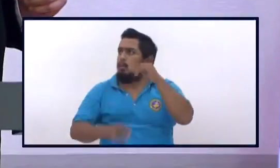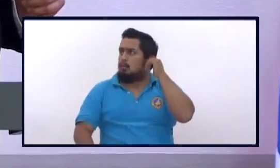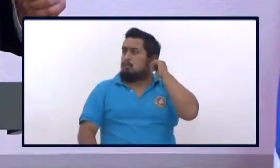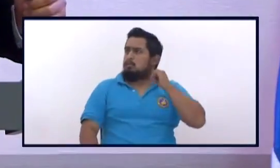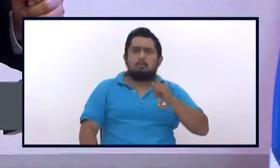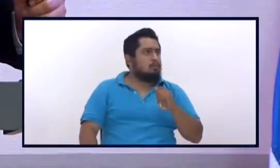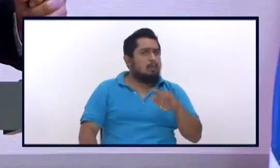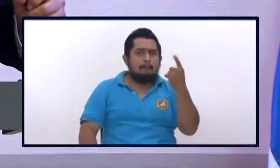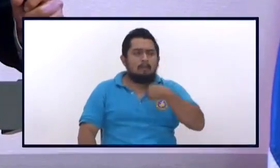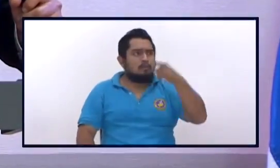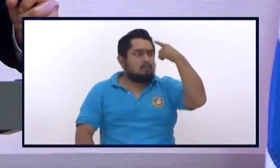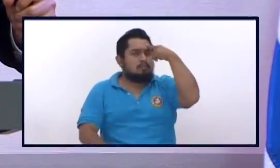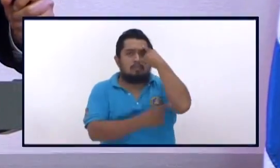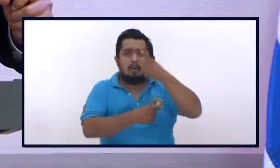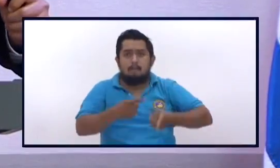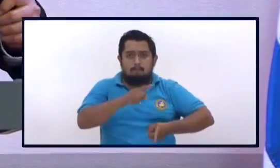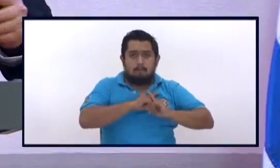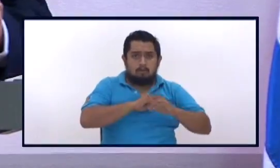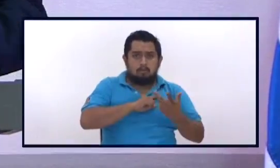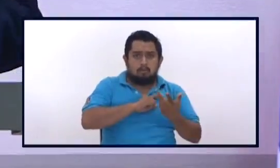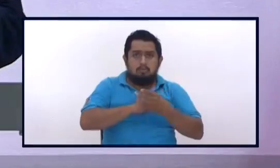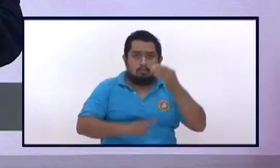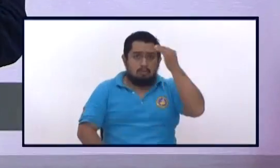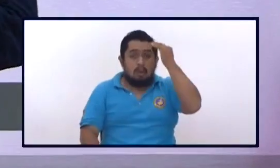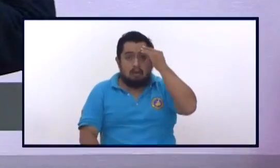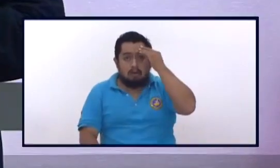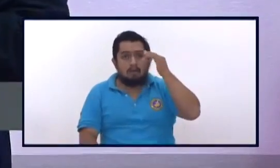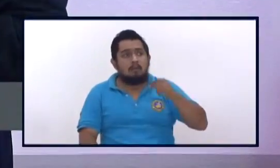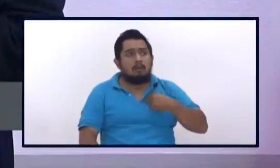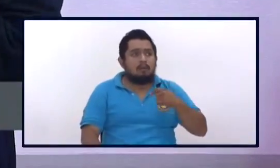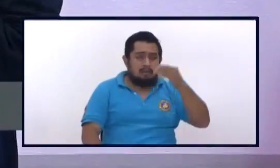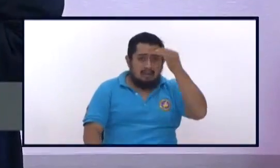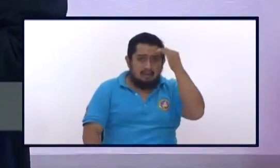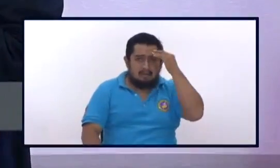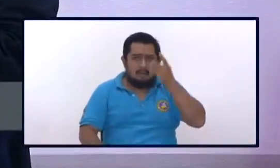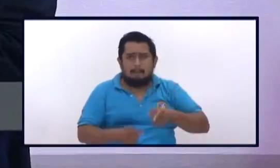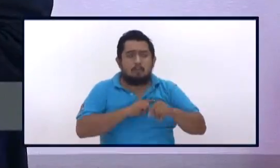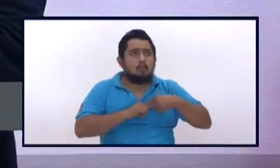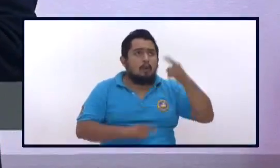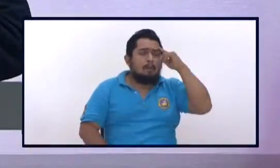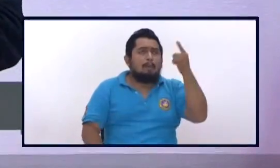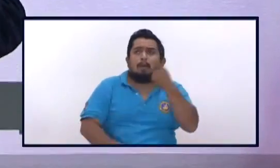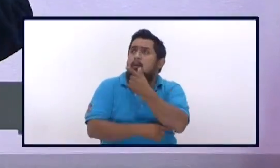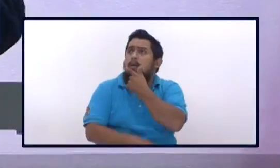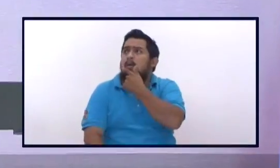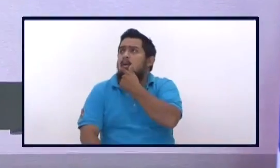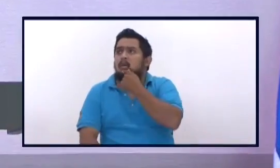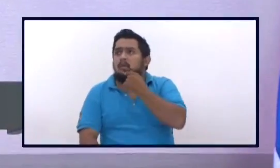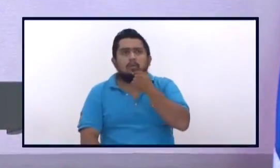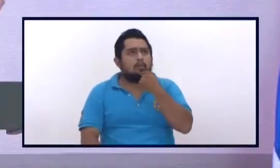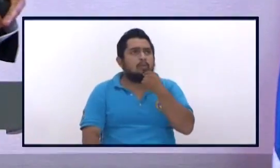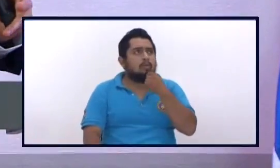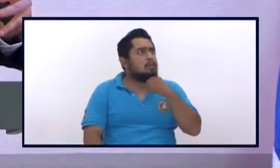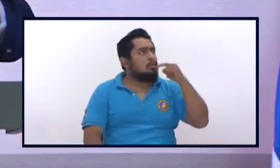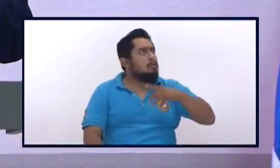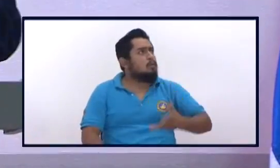lo primero uno que es cristiano que lo han creado con este terrorismo espiritual que lo han creado lo primero que dije oh señor y si